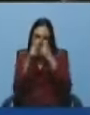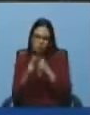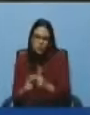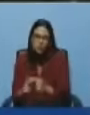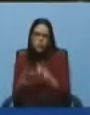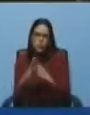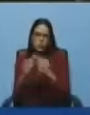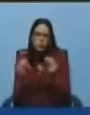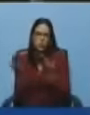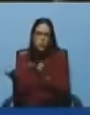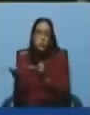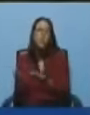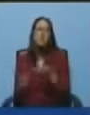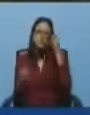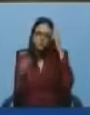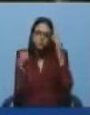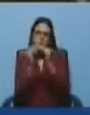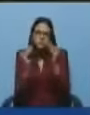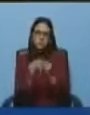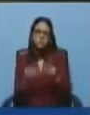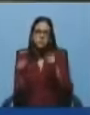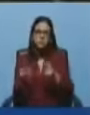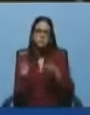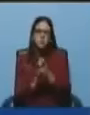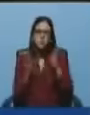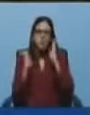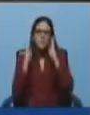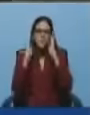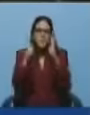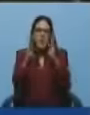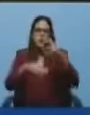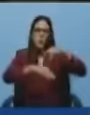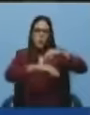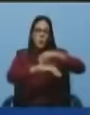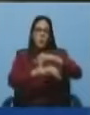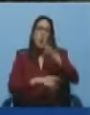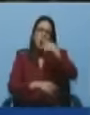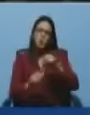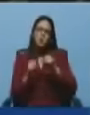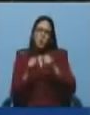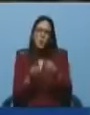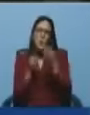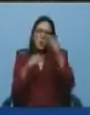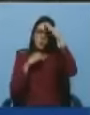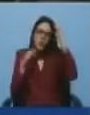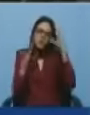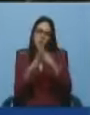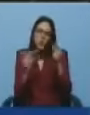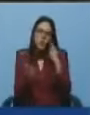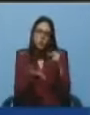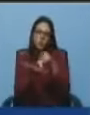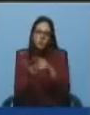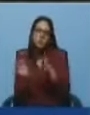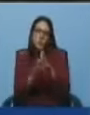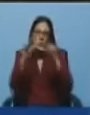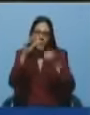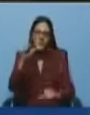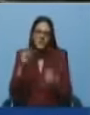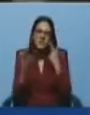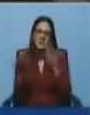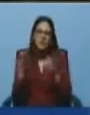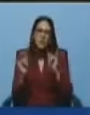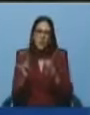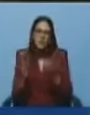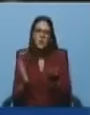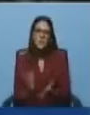los honores correspondientes en este pasillo. Y bueno, estaremos bien atentos a lo que será el desarrollo de la